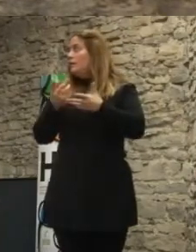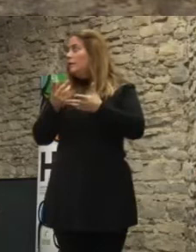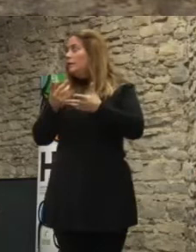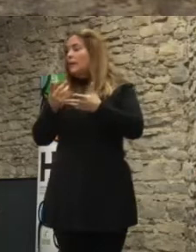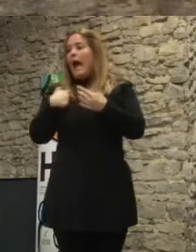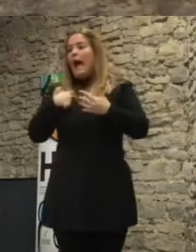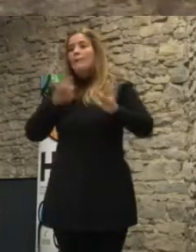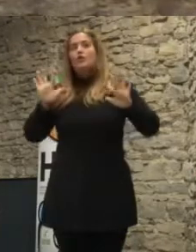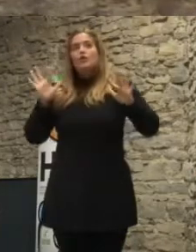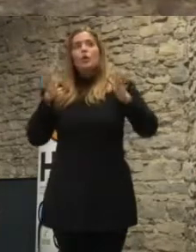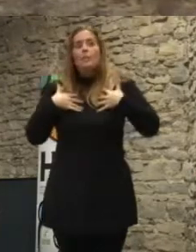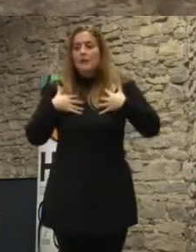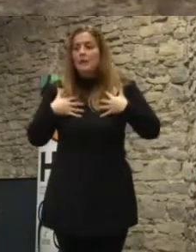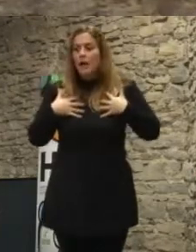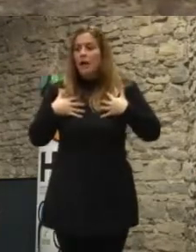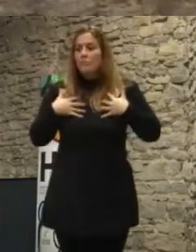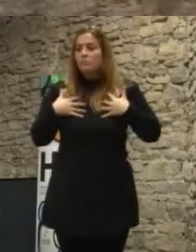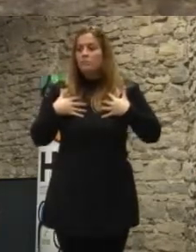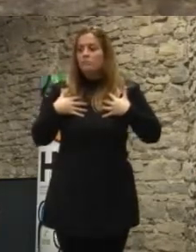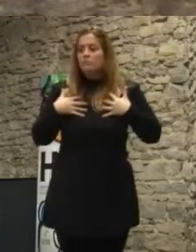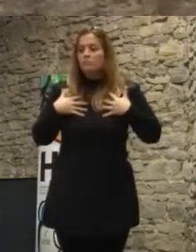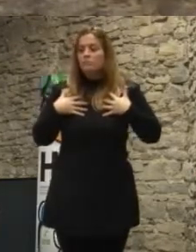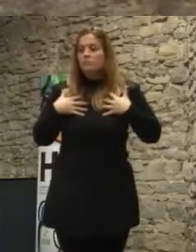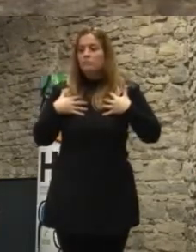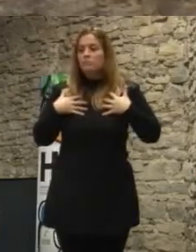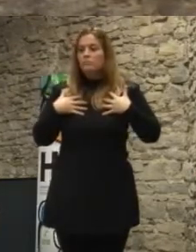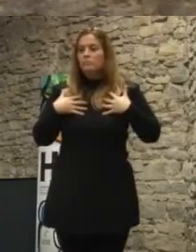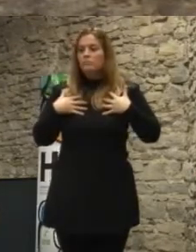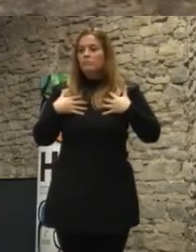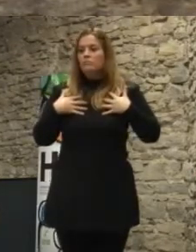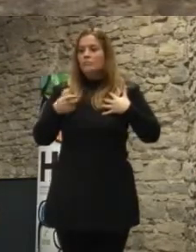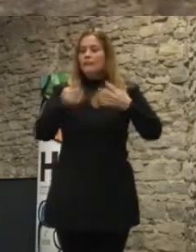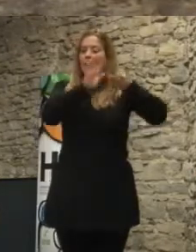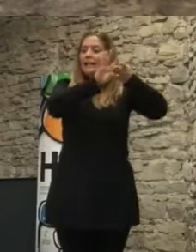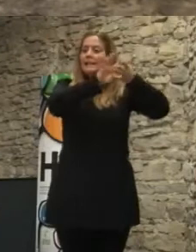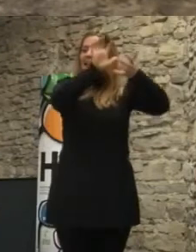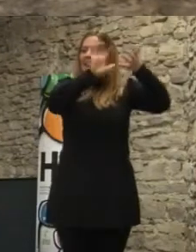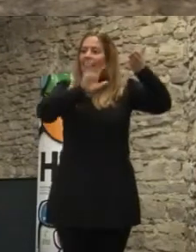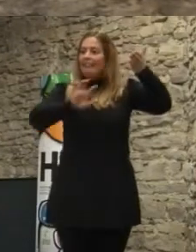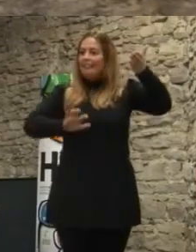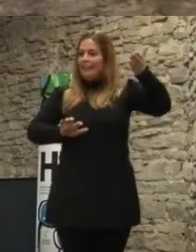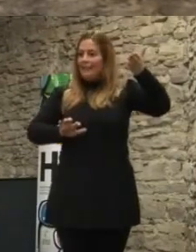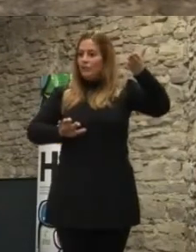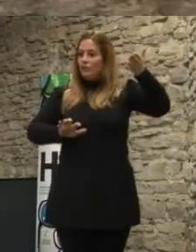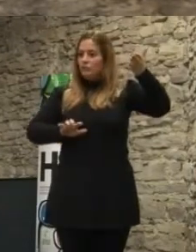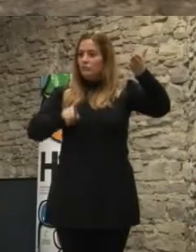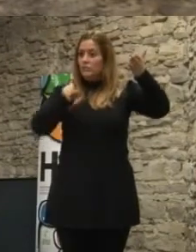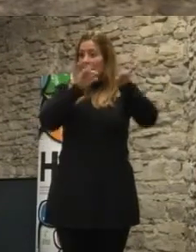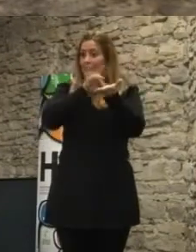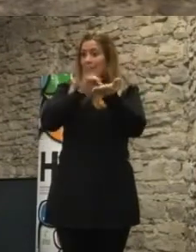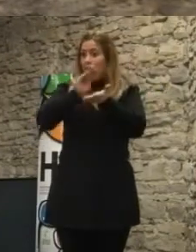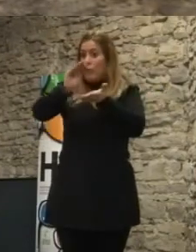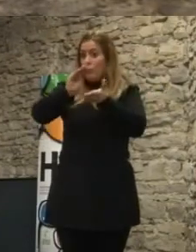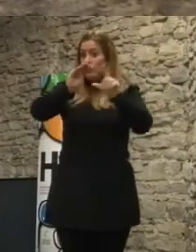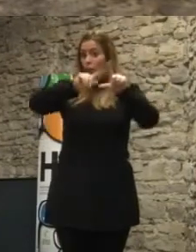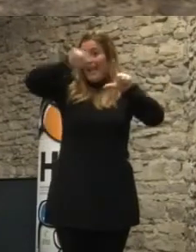me ha sorprendido, así, digamos, leer ese texto de vuestro servicio de estadística, ¿no? Hablaba